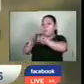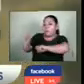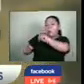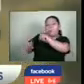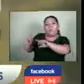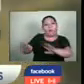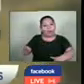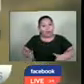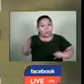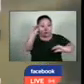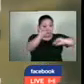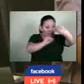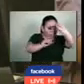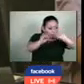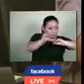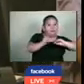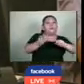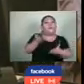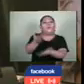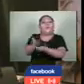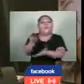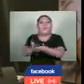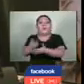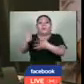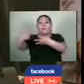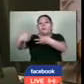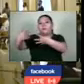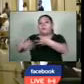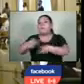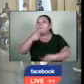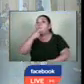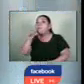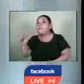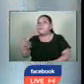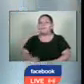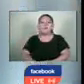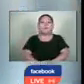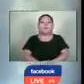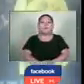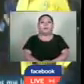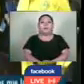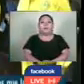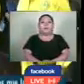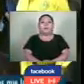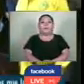la reconstrucción de la propuesta de reforma a la ley de pensiones.